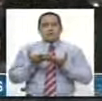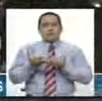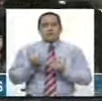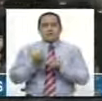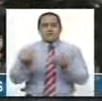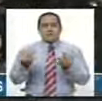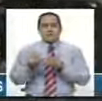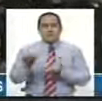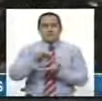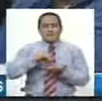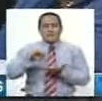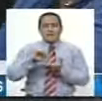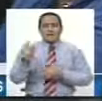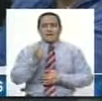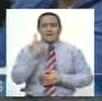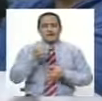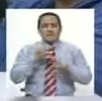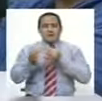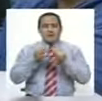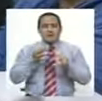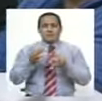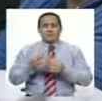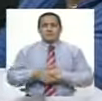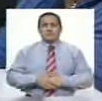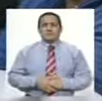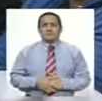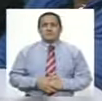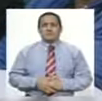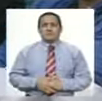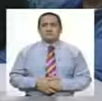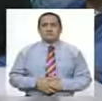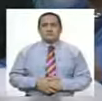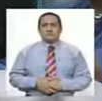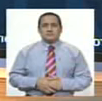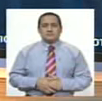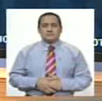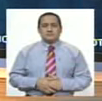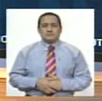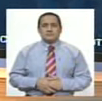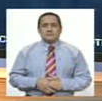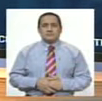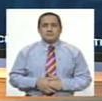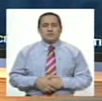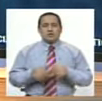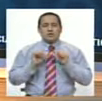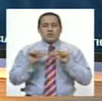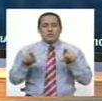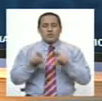parques de la capital, según indicaron.